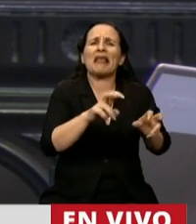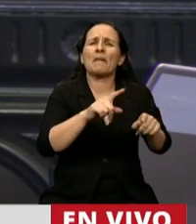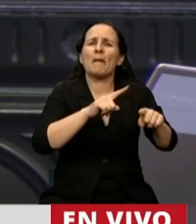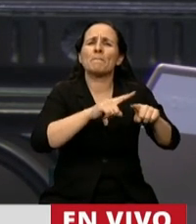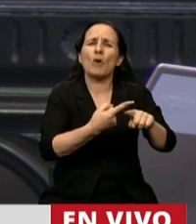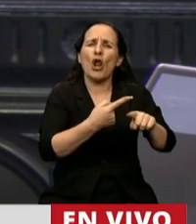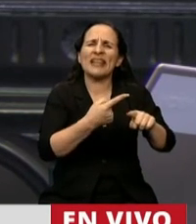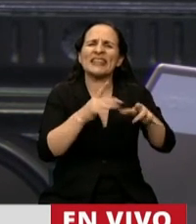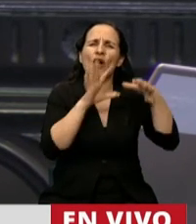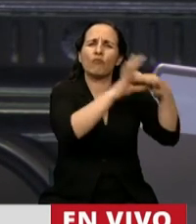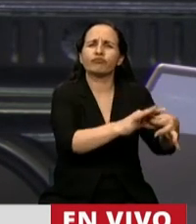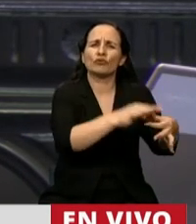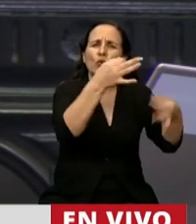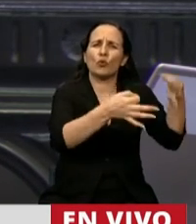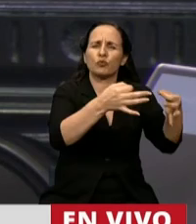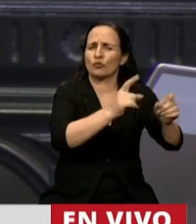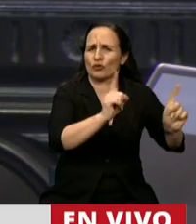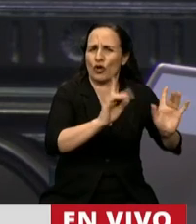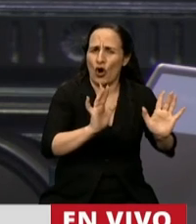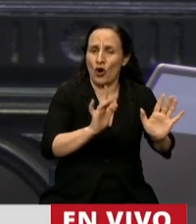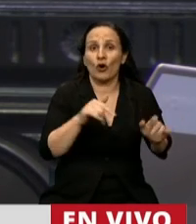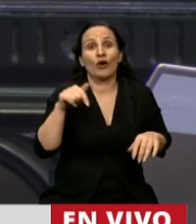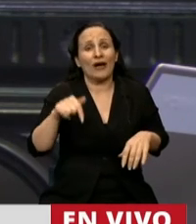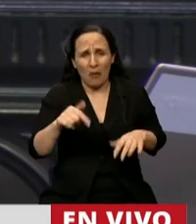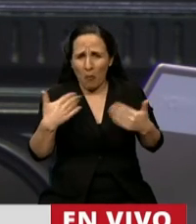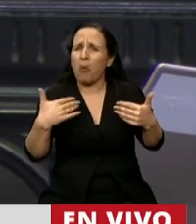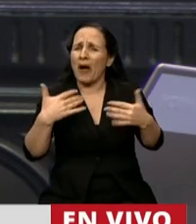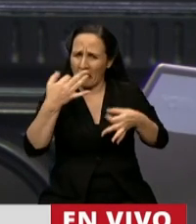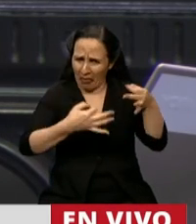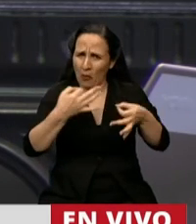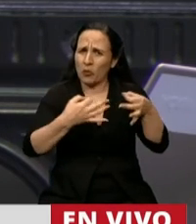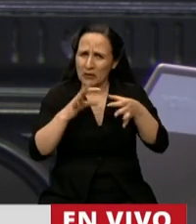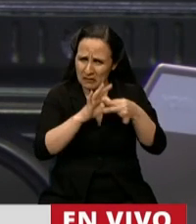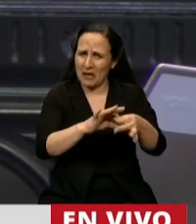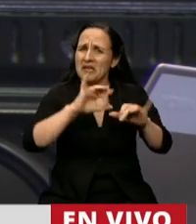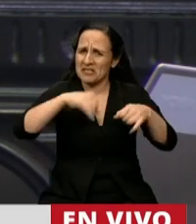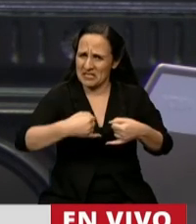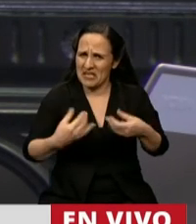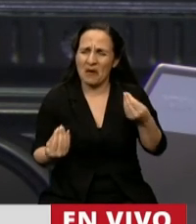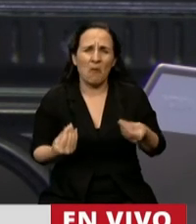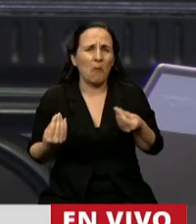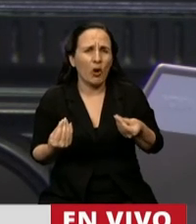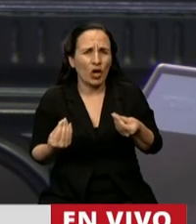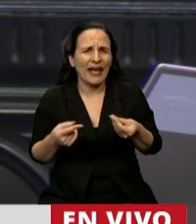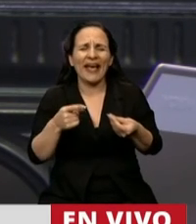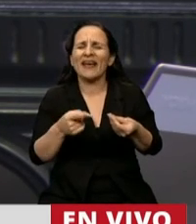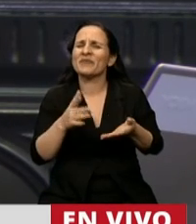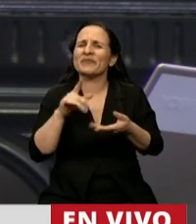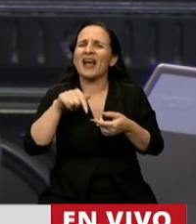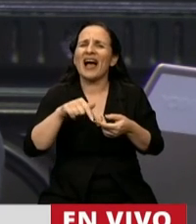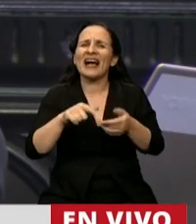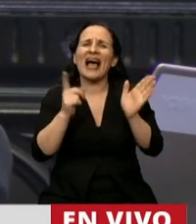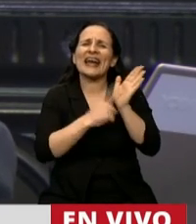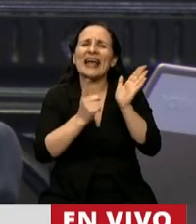no son judiciables. Y esto es esencialmente judiciable, porque acá no se está hablando del contenido, acá se